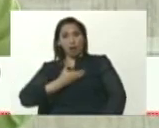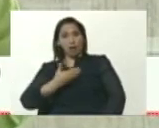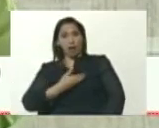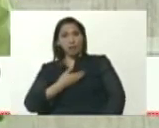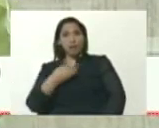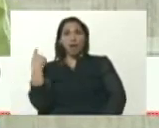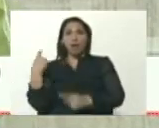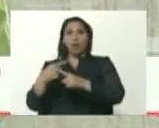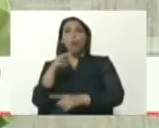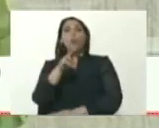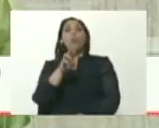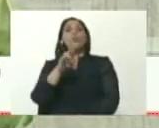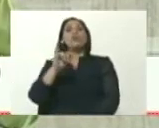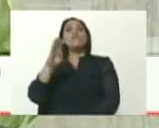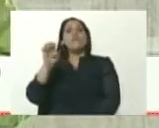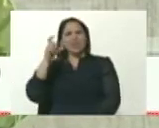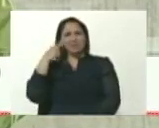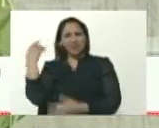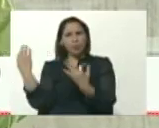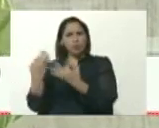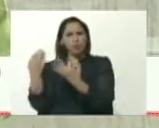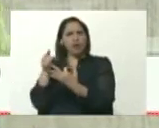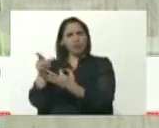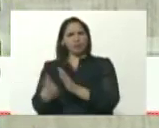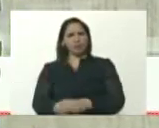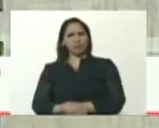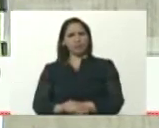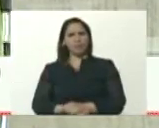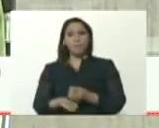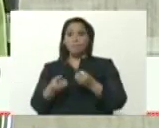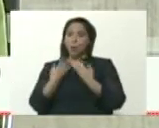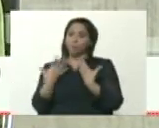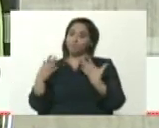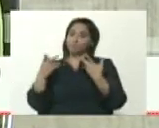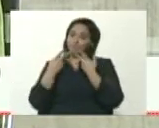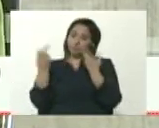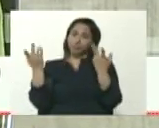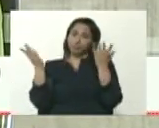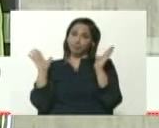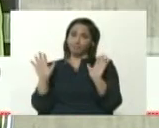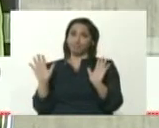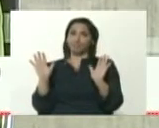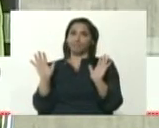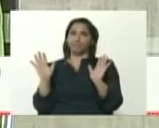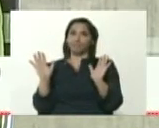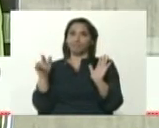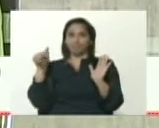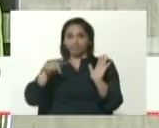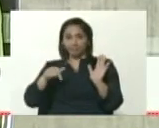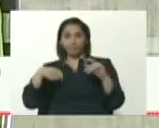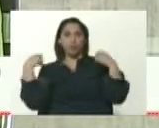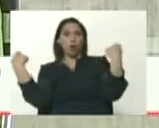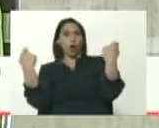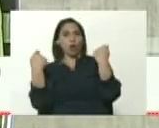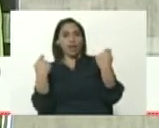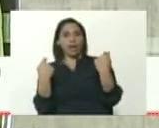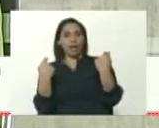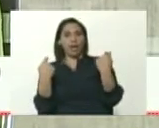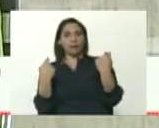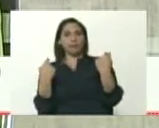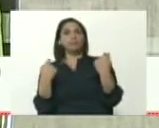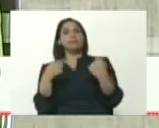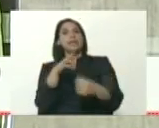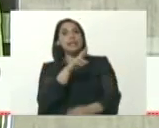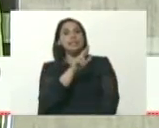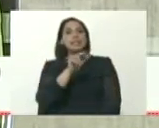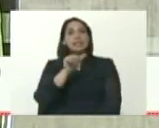uribista. Tengan la seguridad de eso. Bueno, valga el comentario en esta jornada de las redes de